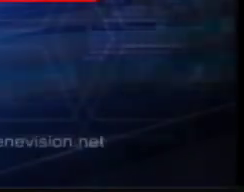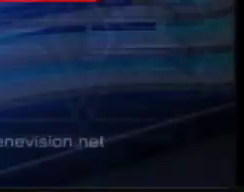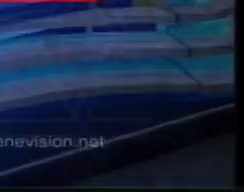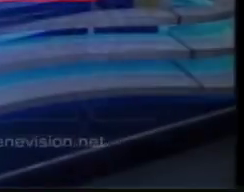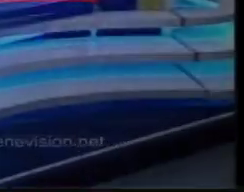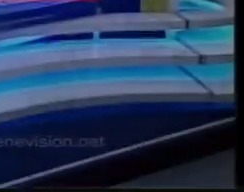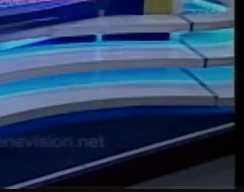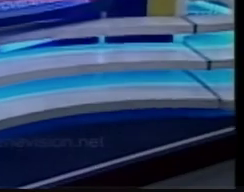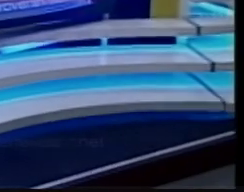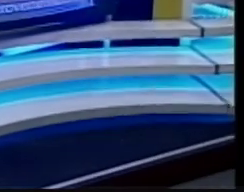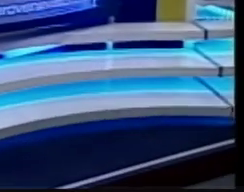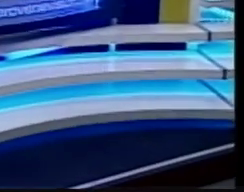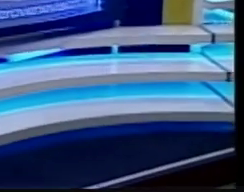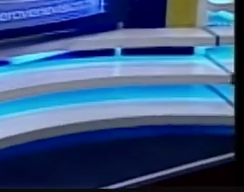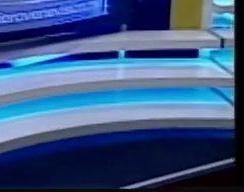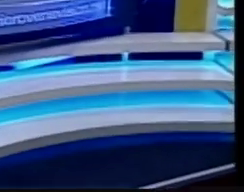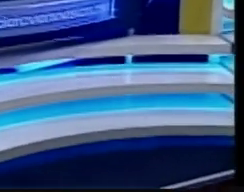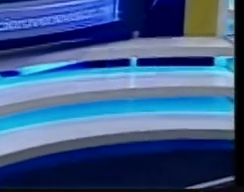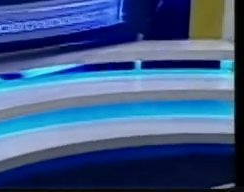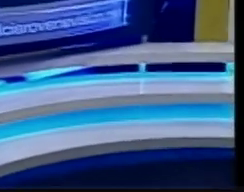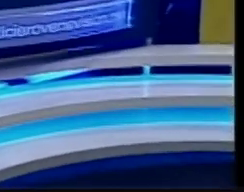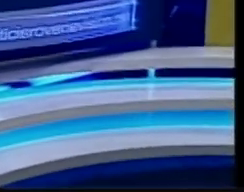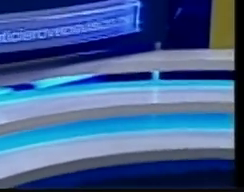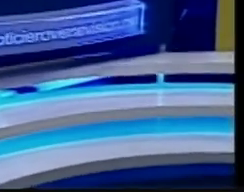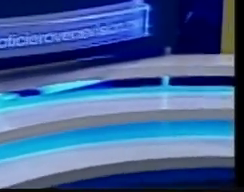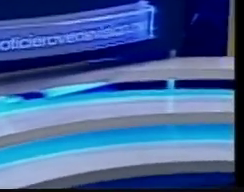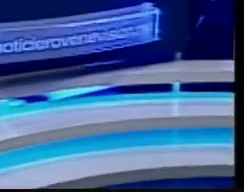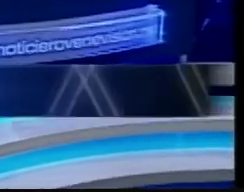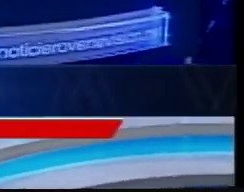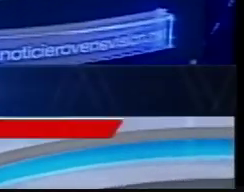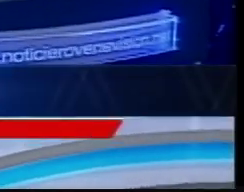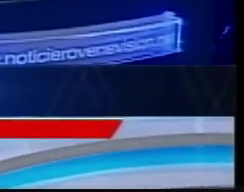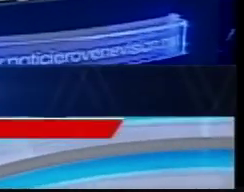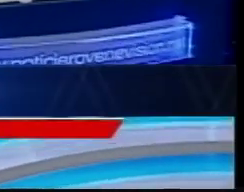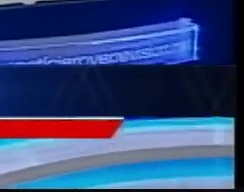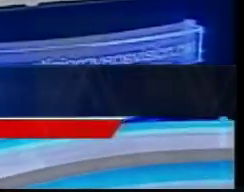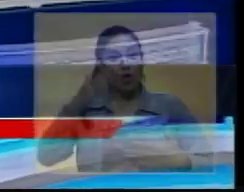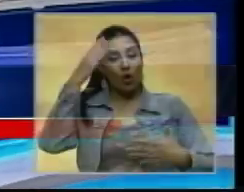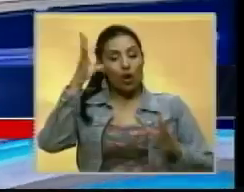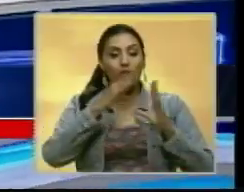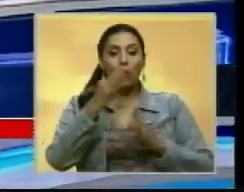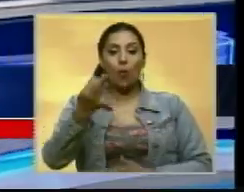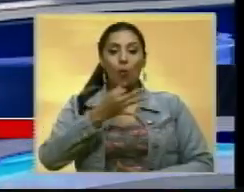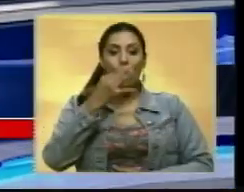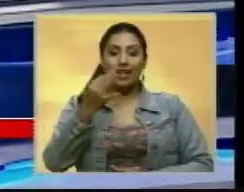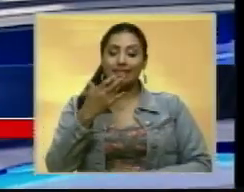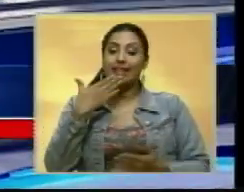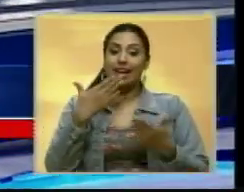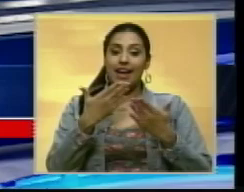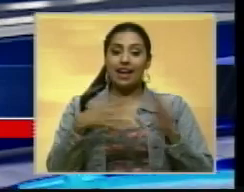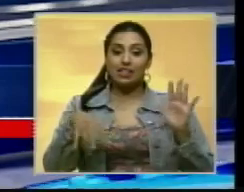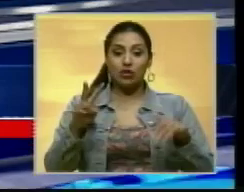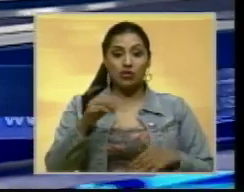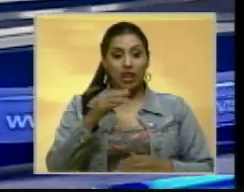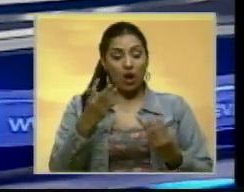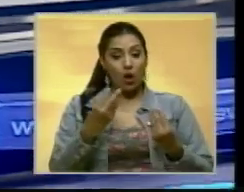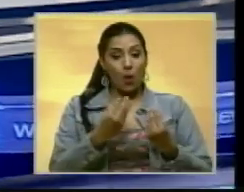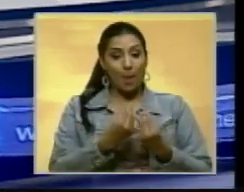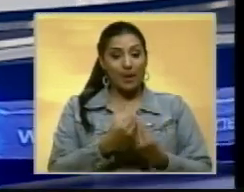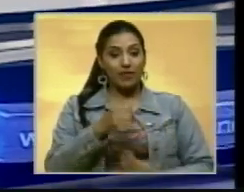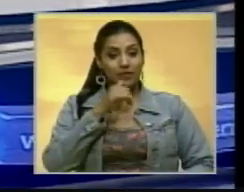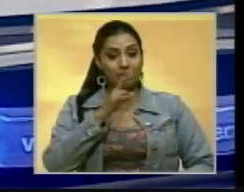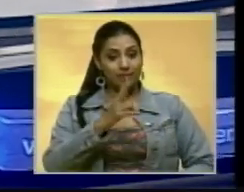Noticiero Venevisión. Información justa y balanceada. Muy buenas tardes tengan todos. Gracias por acompañarnos en